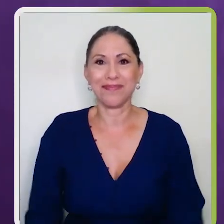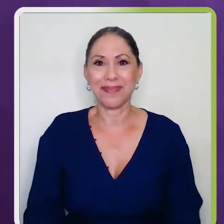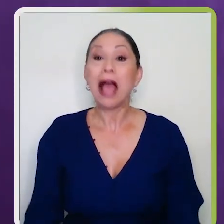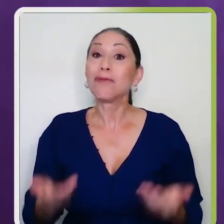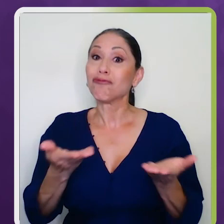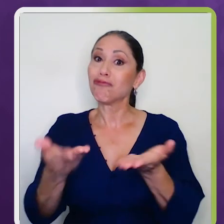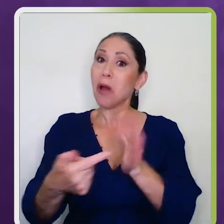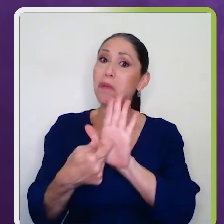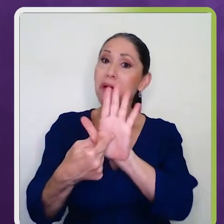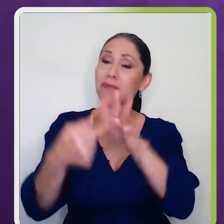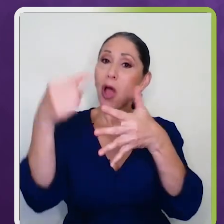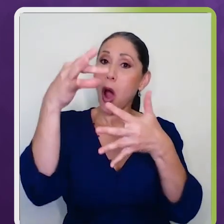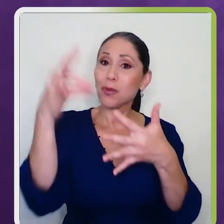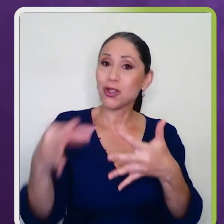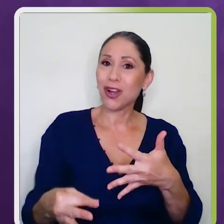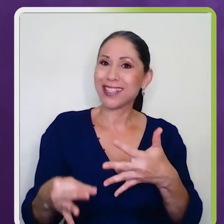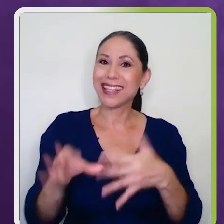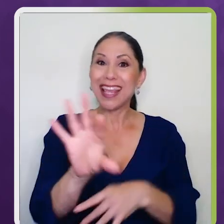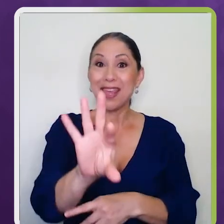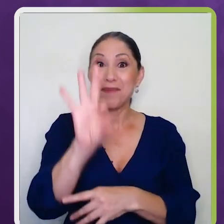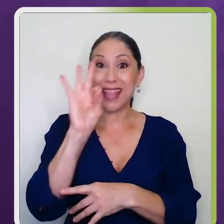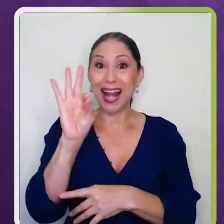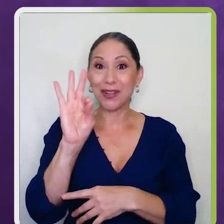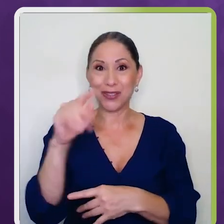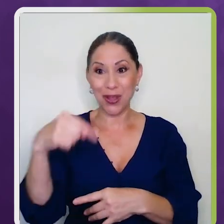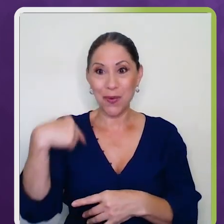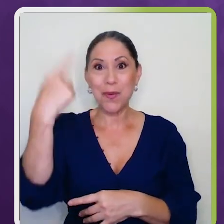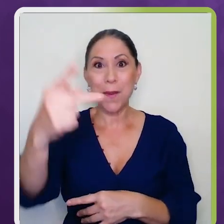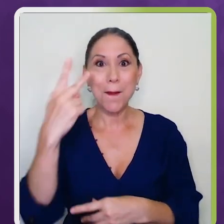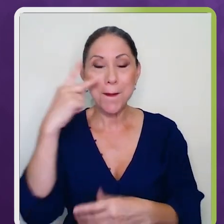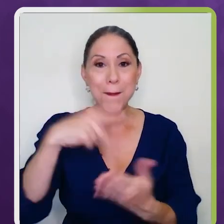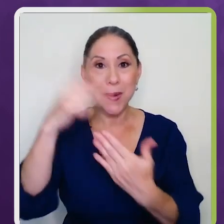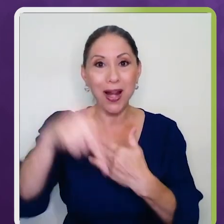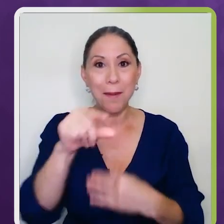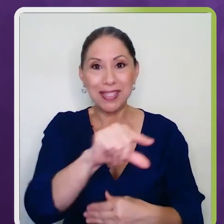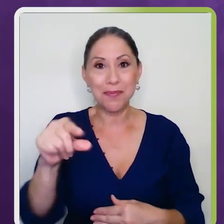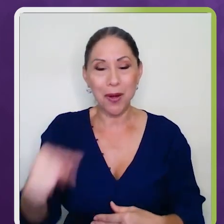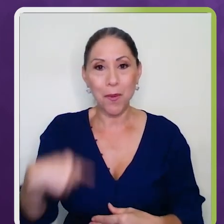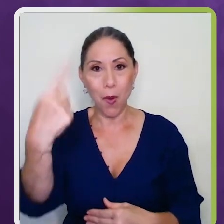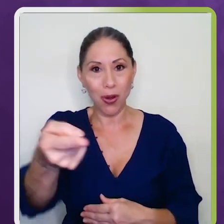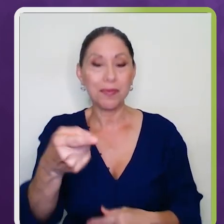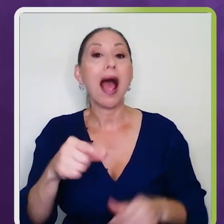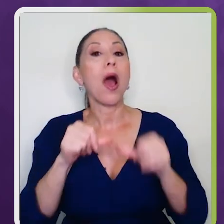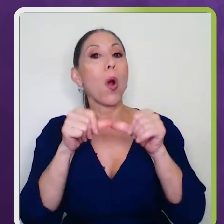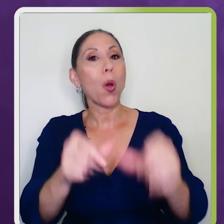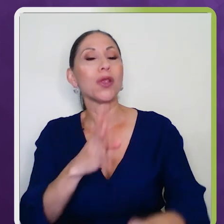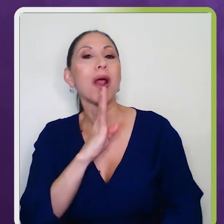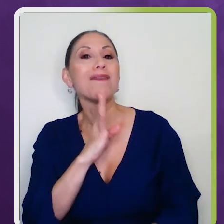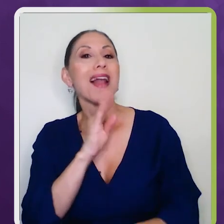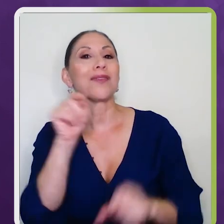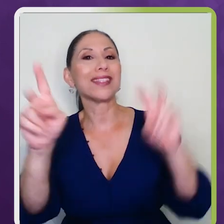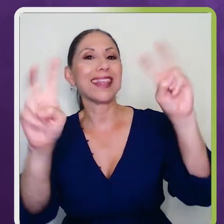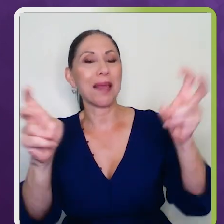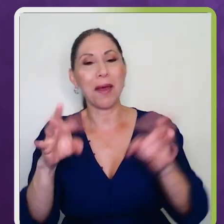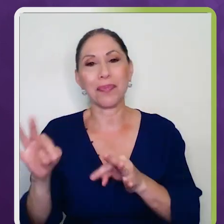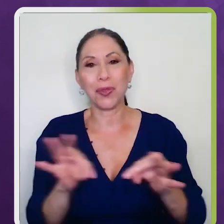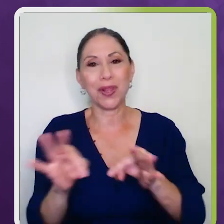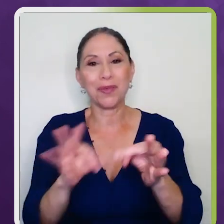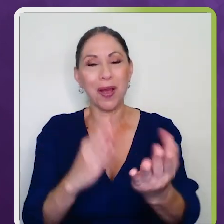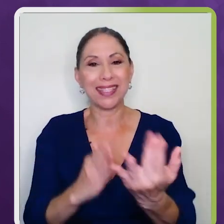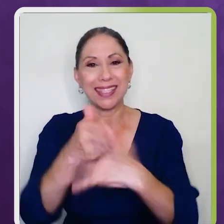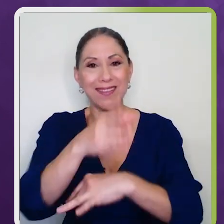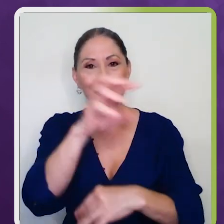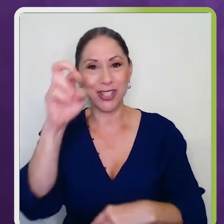las opciones, invitarles desde ya que nos sintonicen también la próxima semana porque vamos a seguir conversando sobre este tema, el